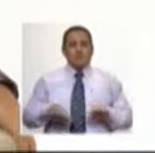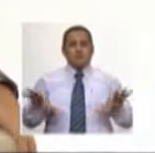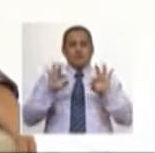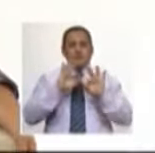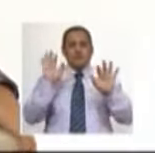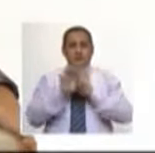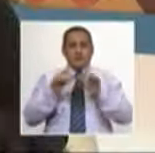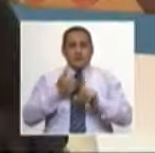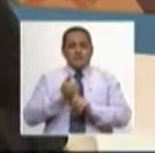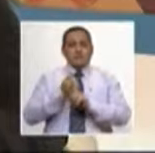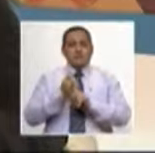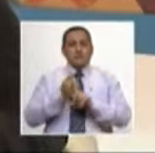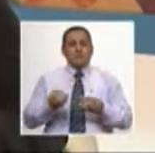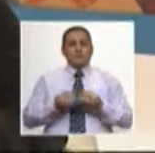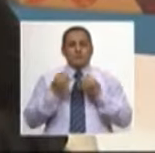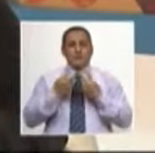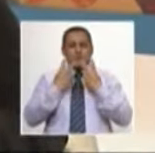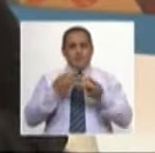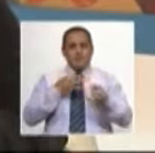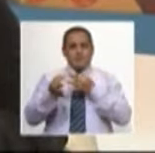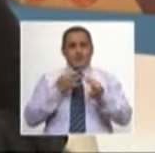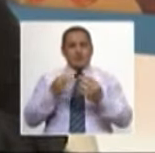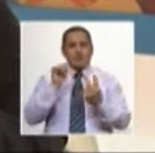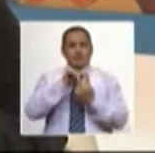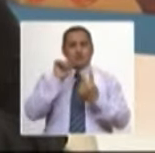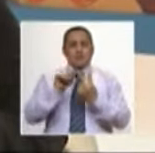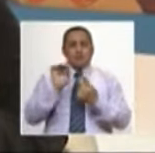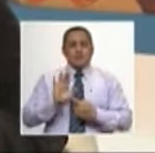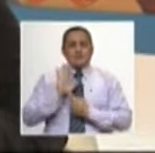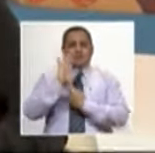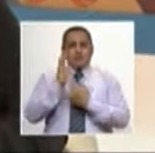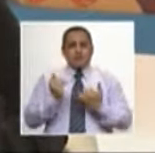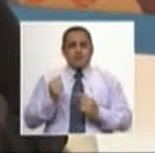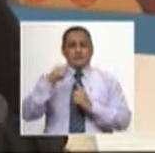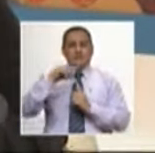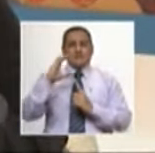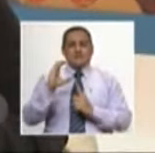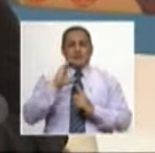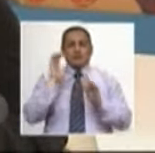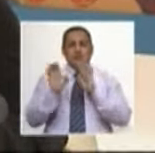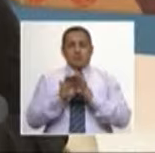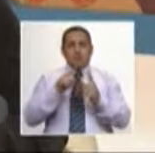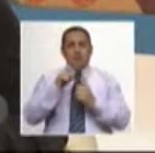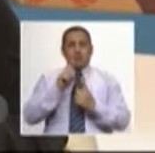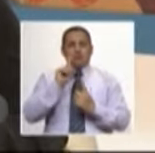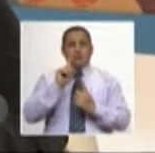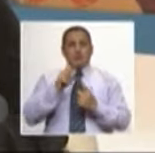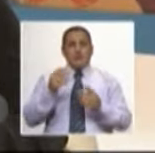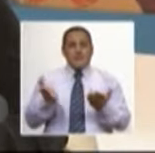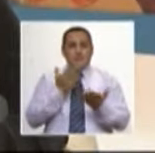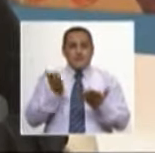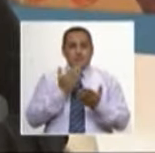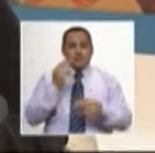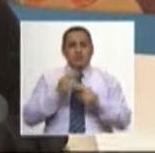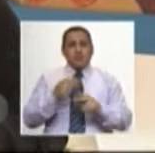de este. Claro, es que de hecho hoy día vamos a ver dos publicaciones respecto del Tribunal Constitucional. Uno, el libro, la